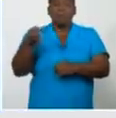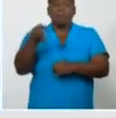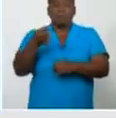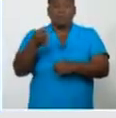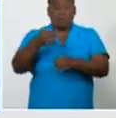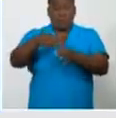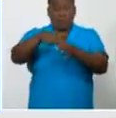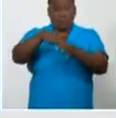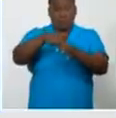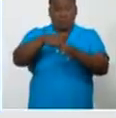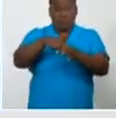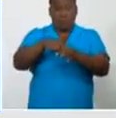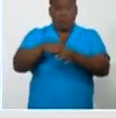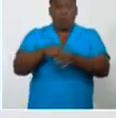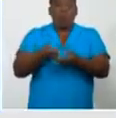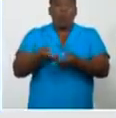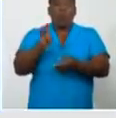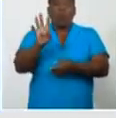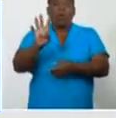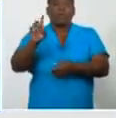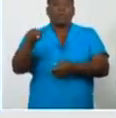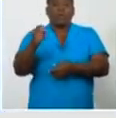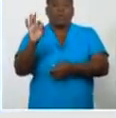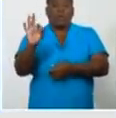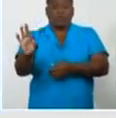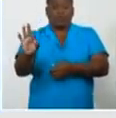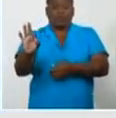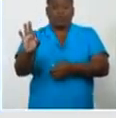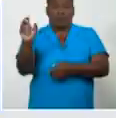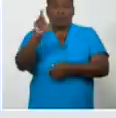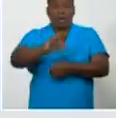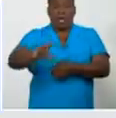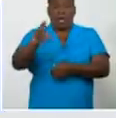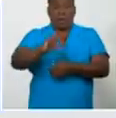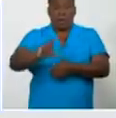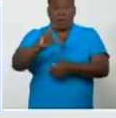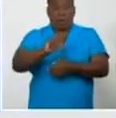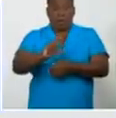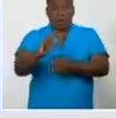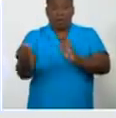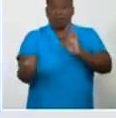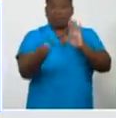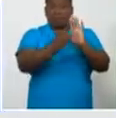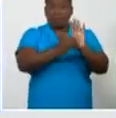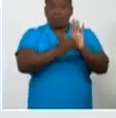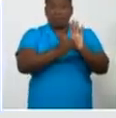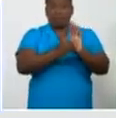con 4,8. Camagüey se incorpora a este pelotón.